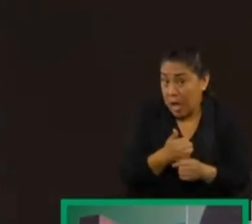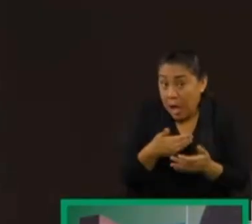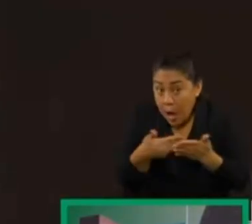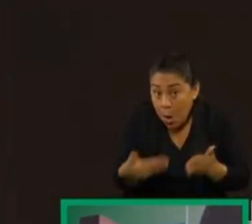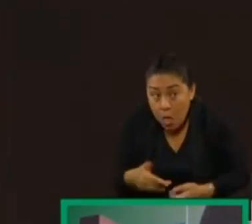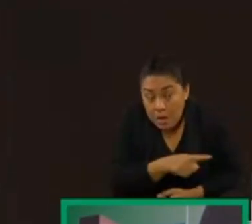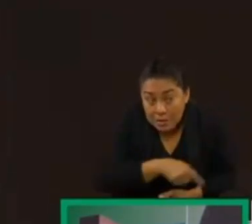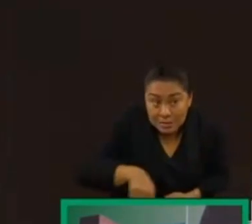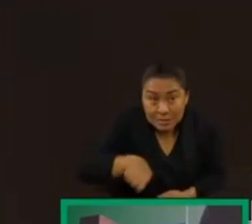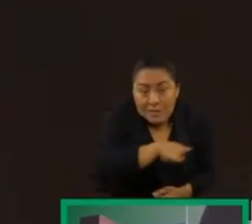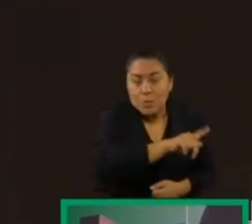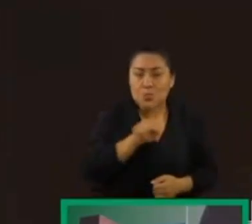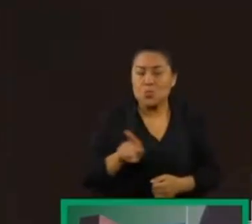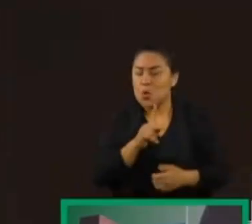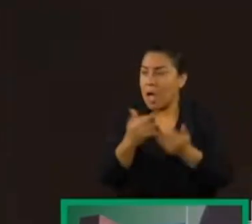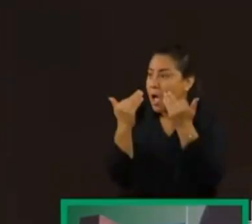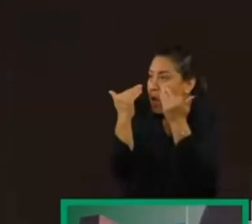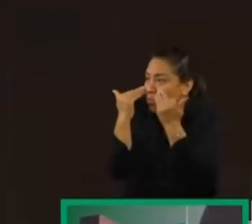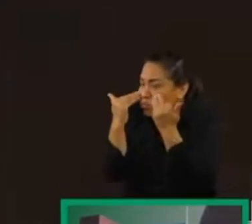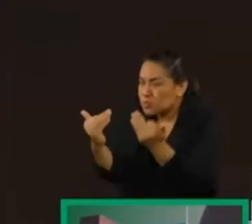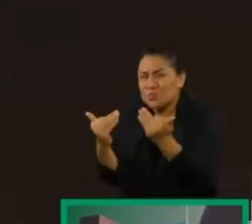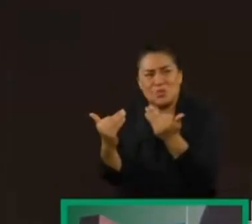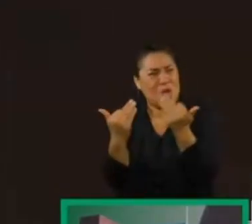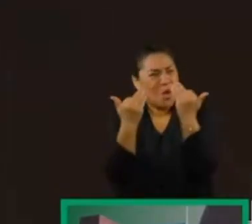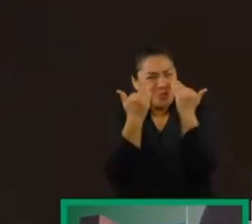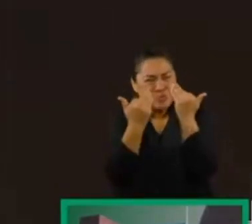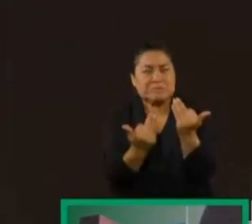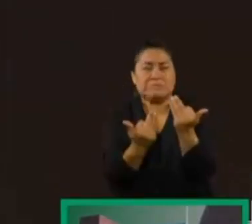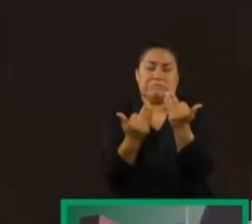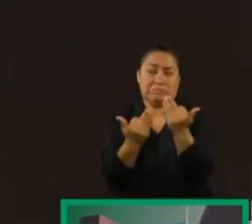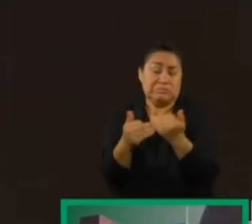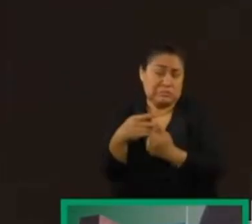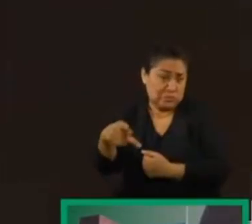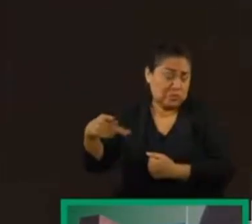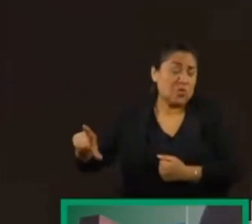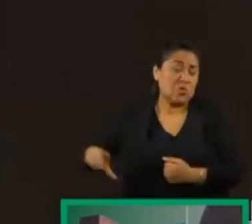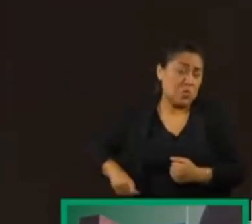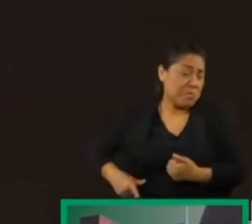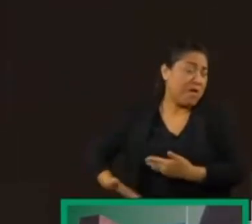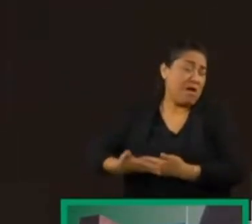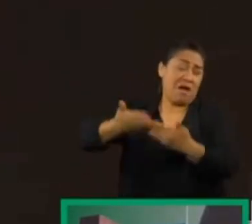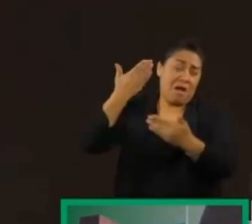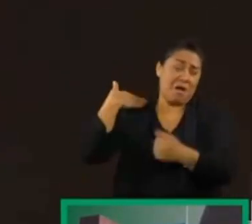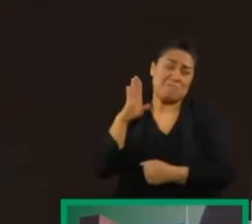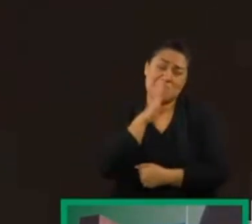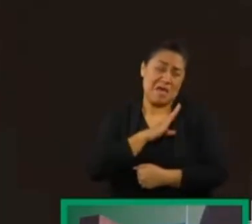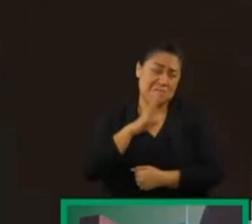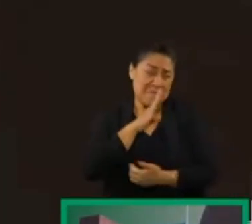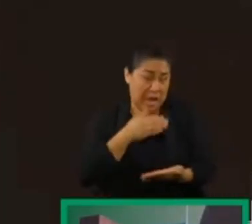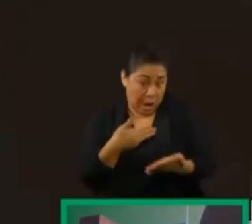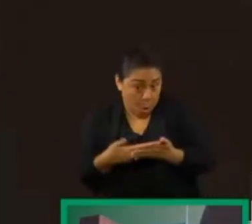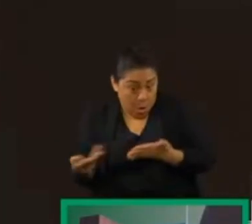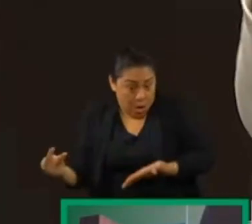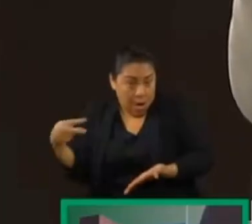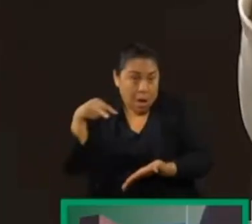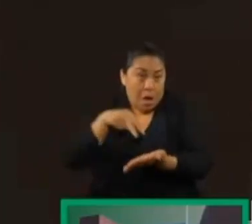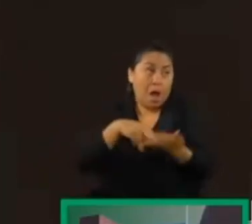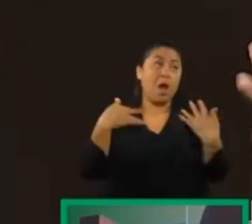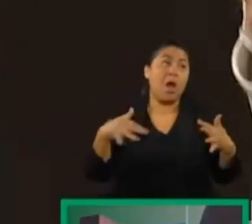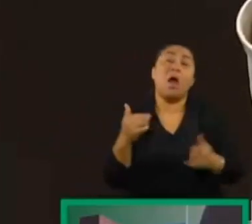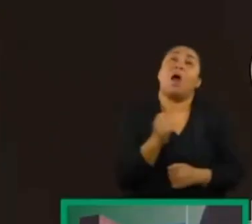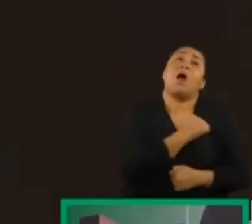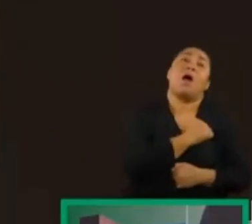ellos los testigos, las testigos de lo mal que gobernaron. Entonces no quieran venirse a dar golpes de pecho y